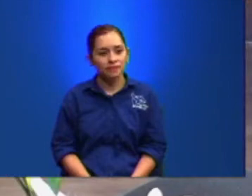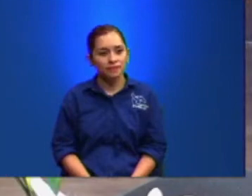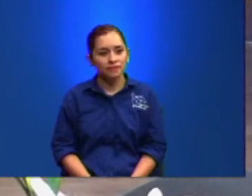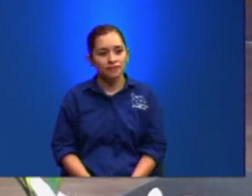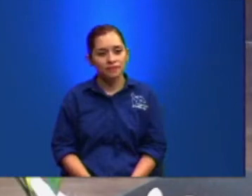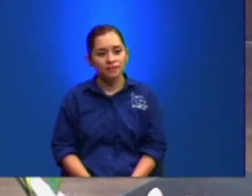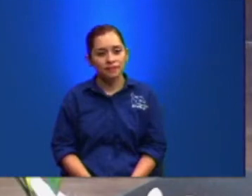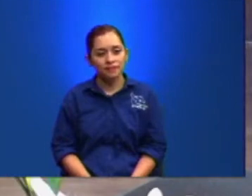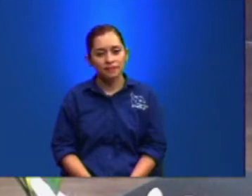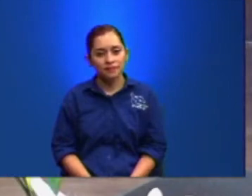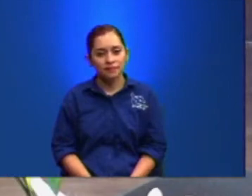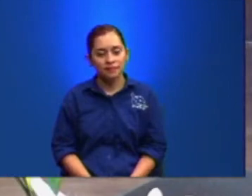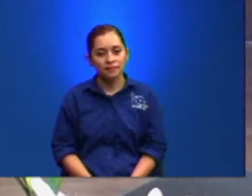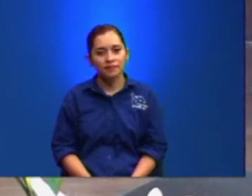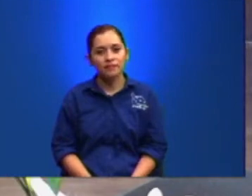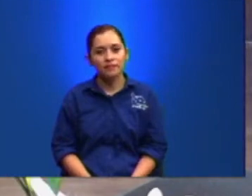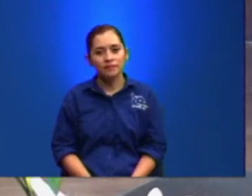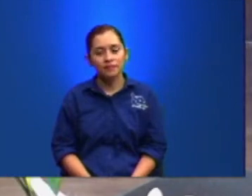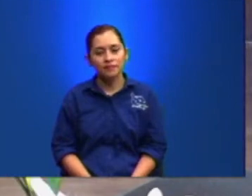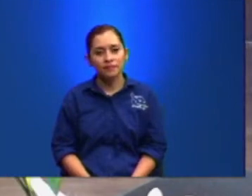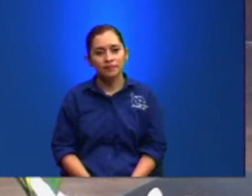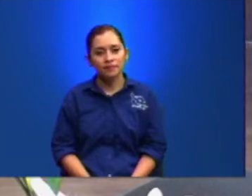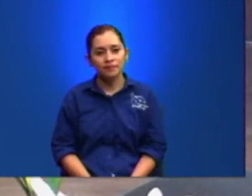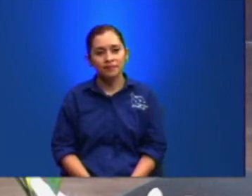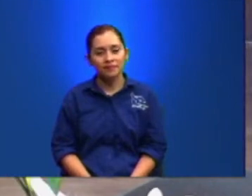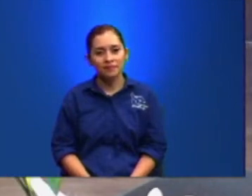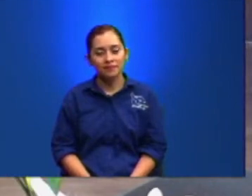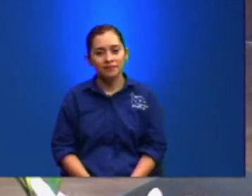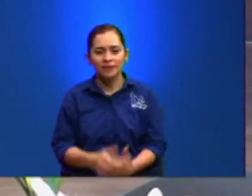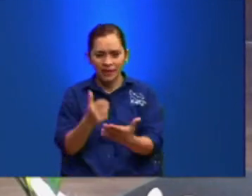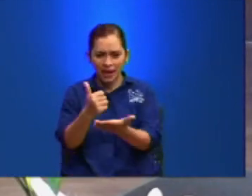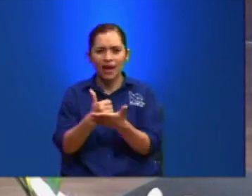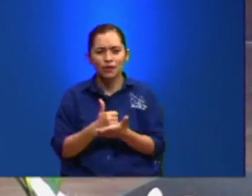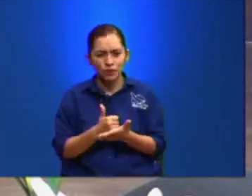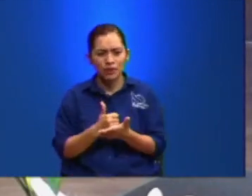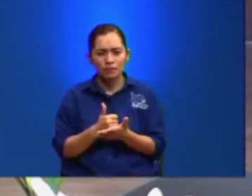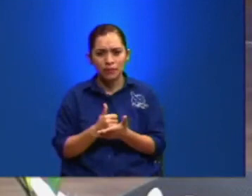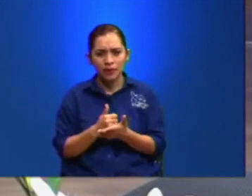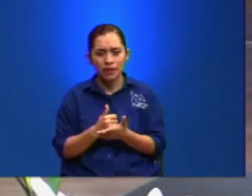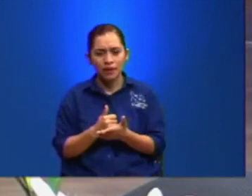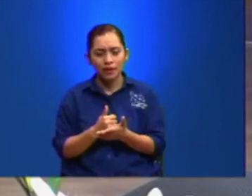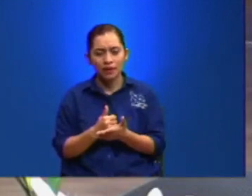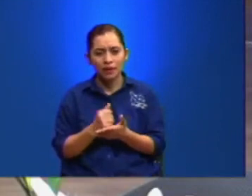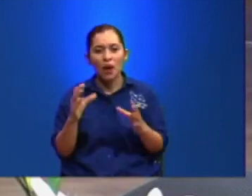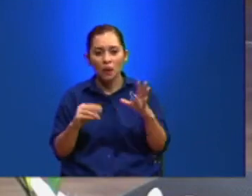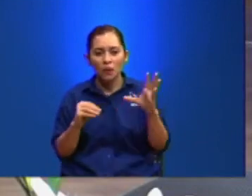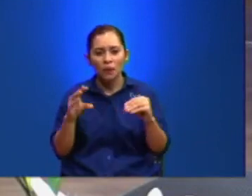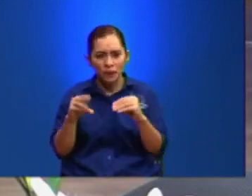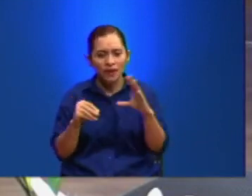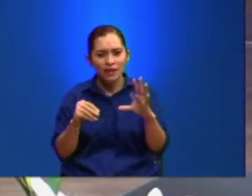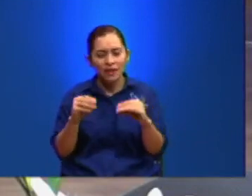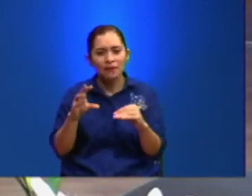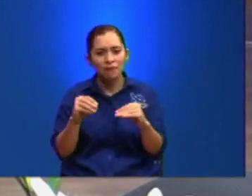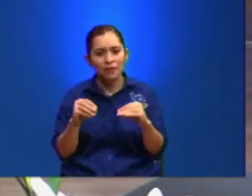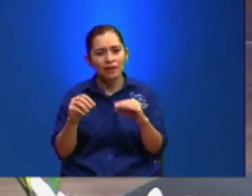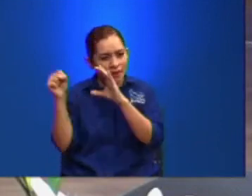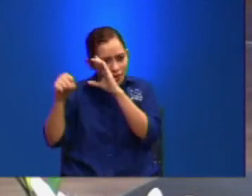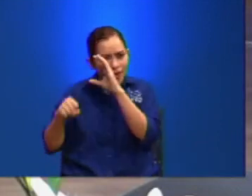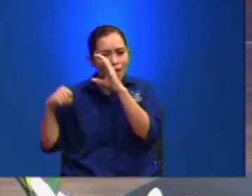si es algo así verdad ayúdeme no lo voy a molestar solo ilustre me por favor ahora nadie quiere hablar